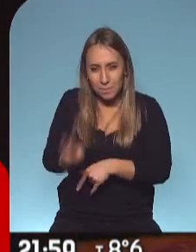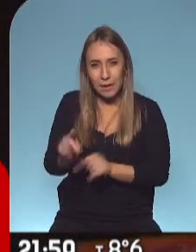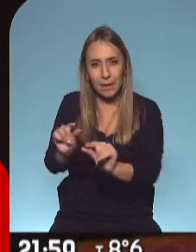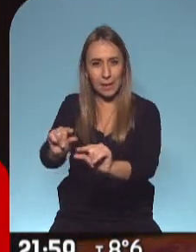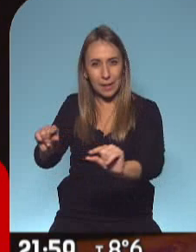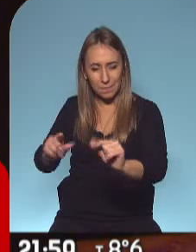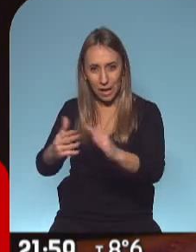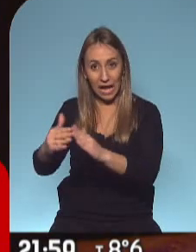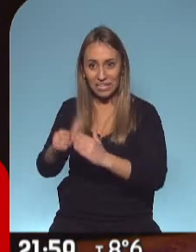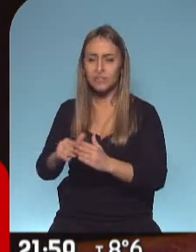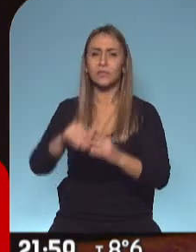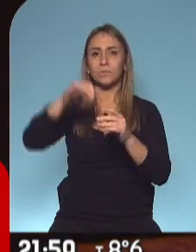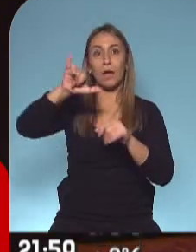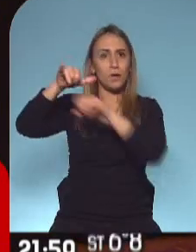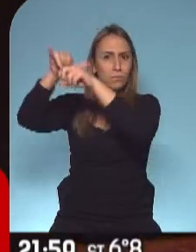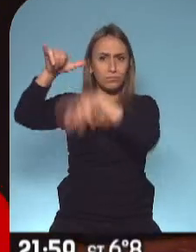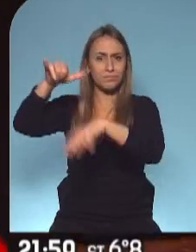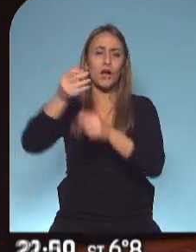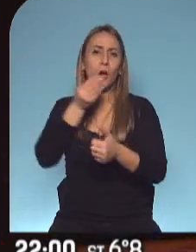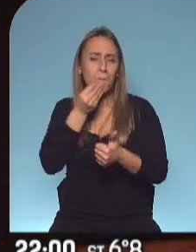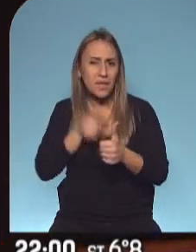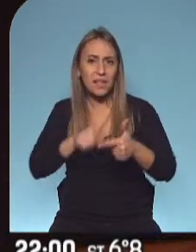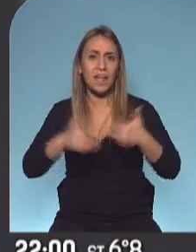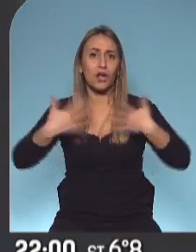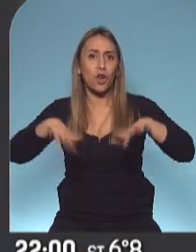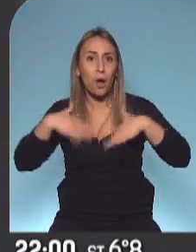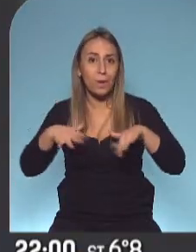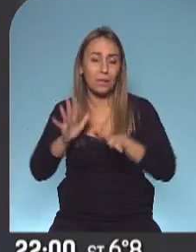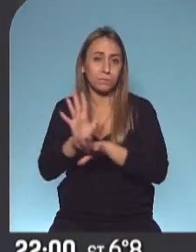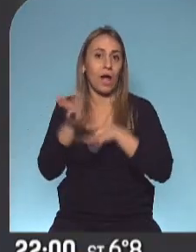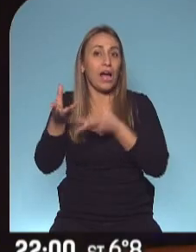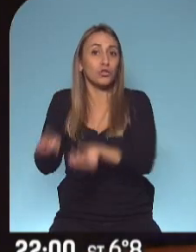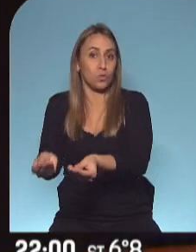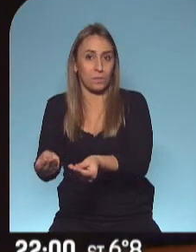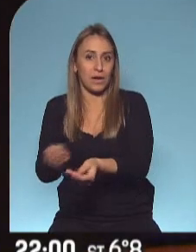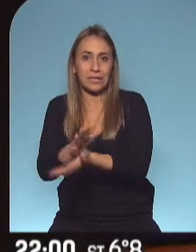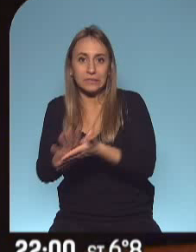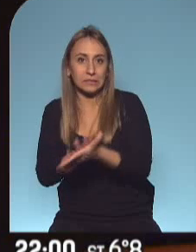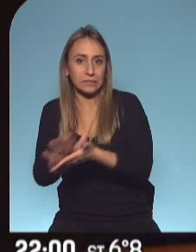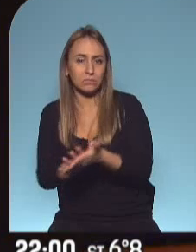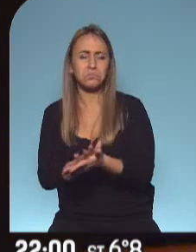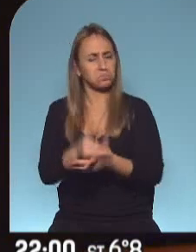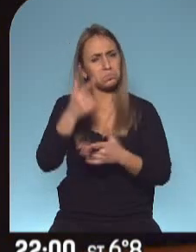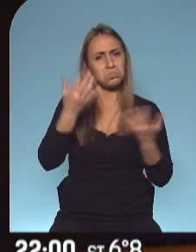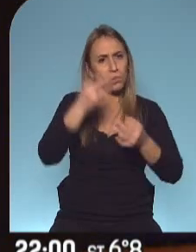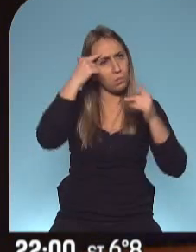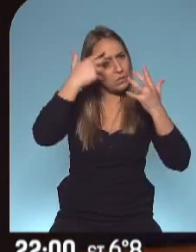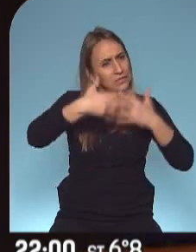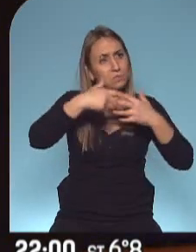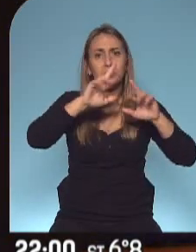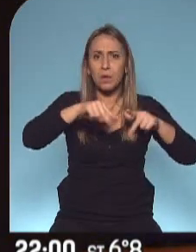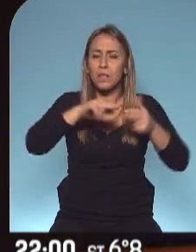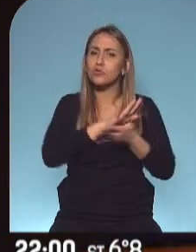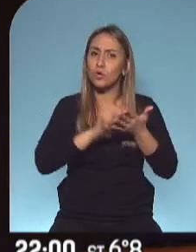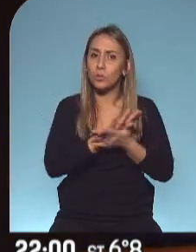comida, ropa, todo lo que pueden llegar a darle para tratar de paliar esta grave situación con la nieve. Como ingeniándoselas hasta incluso una avioneta chica, ¿no? Un